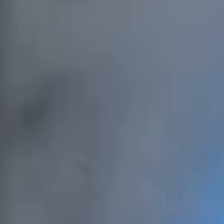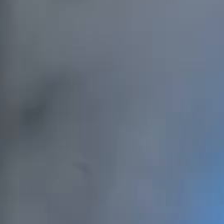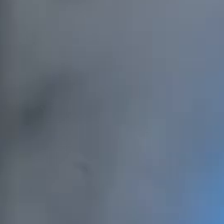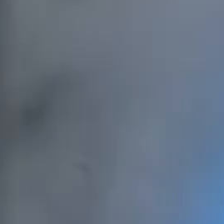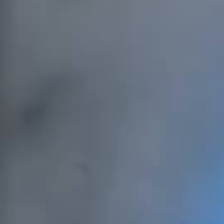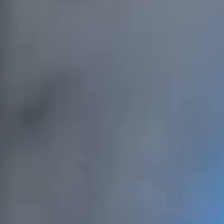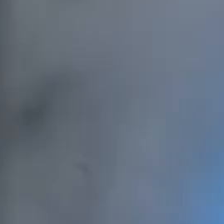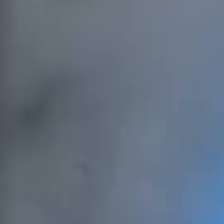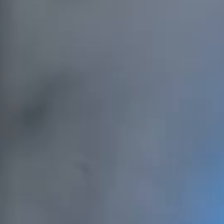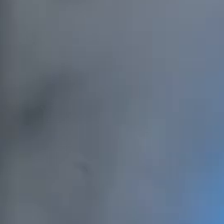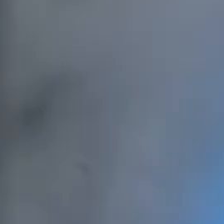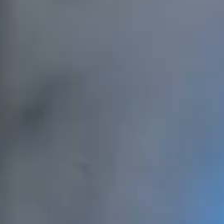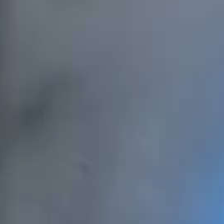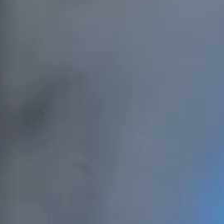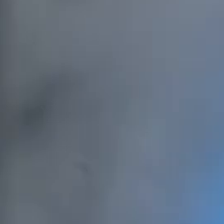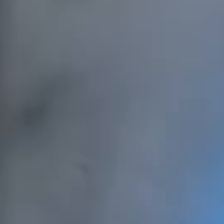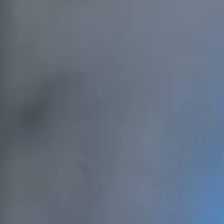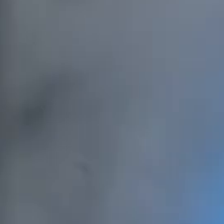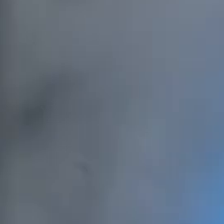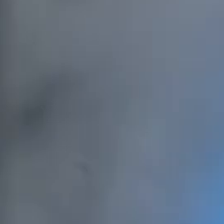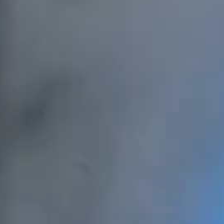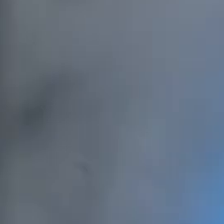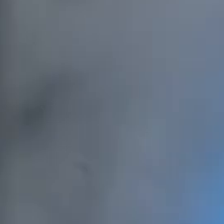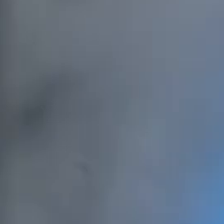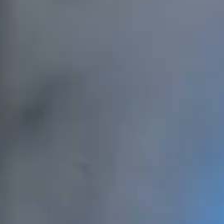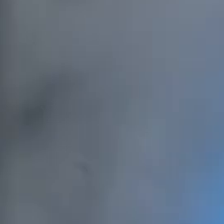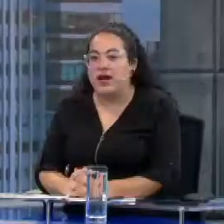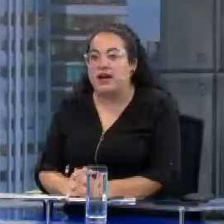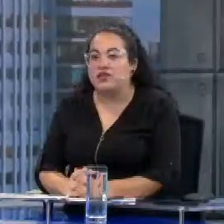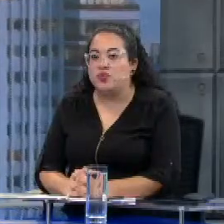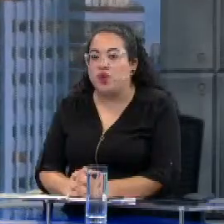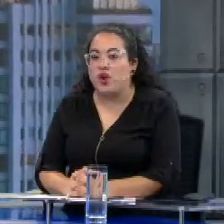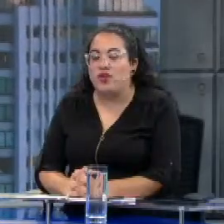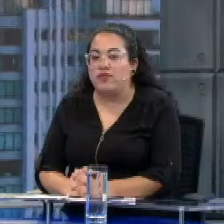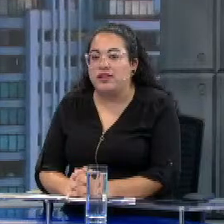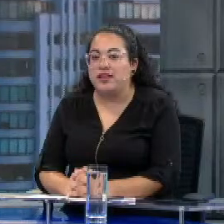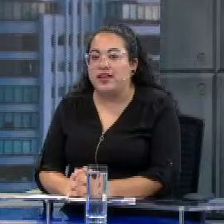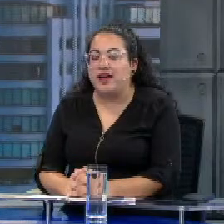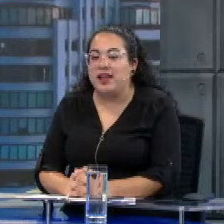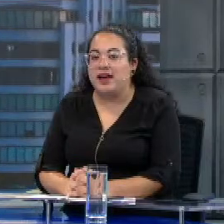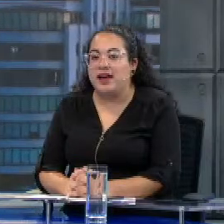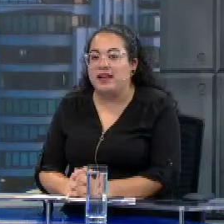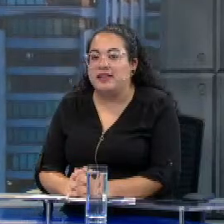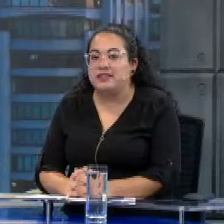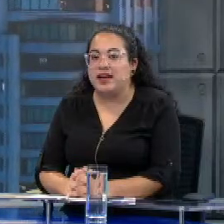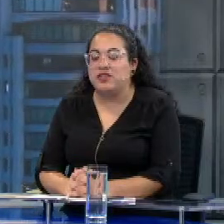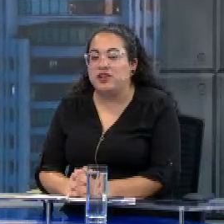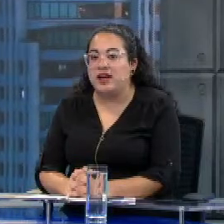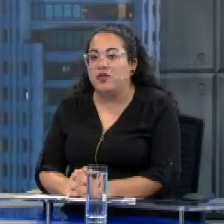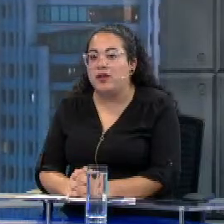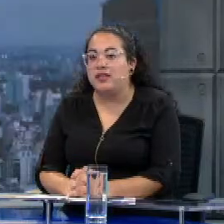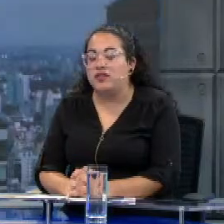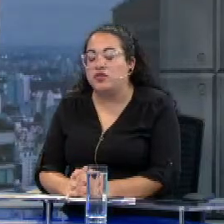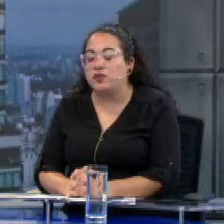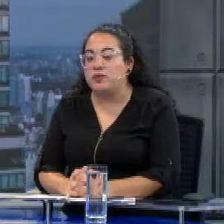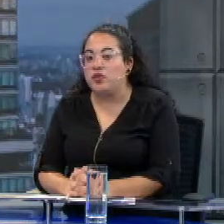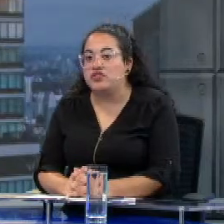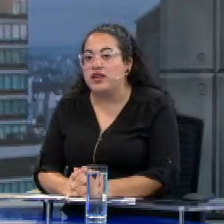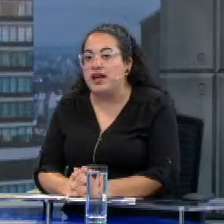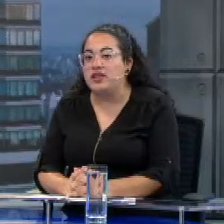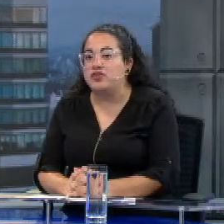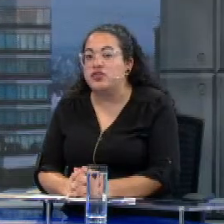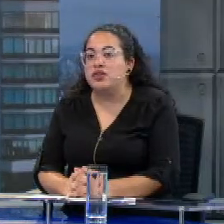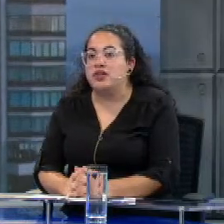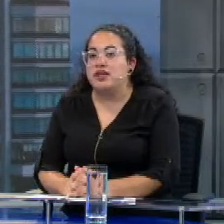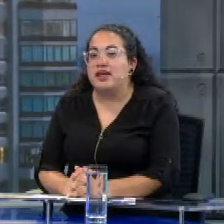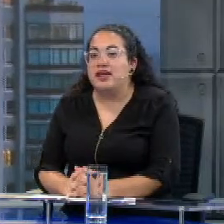En discursos que reivindicaron su figura, su rol frente a la Iglesia Católica durante estos últimos 12